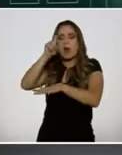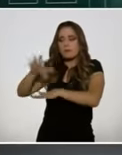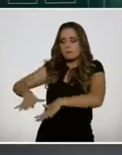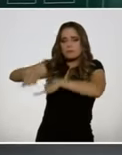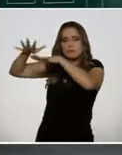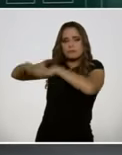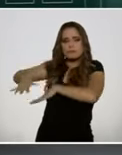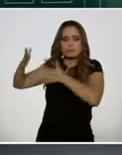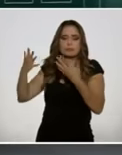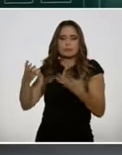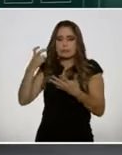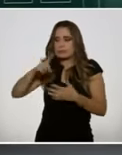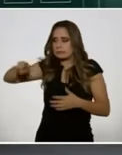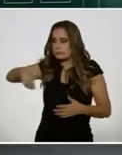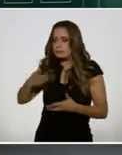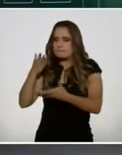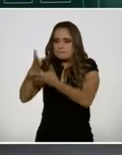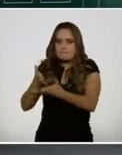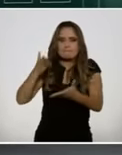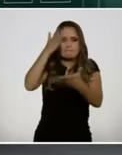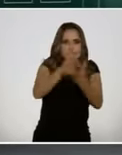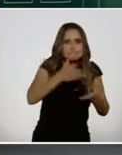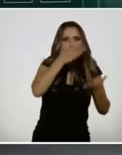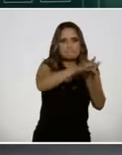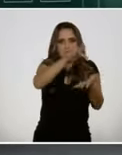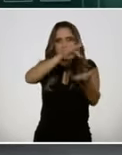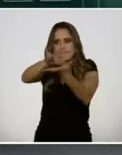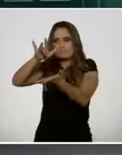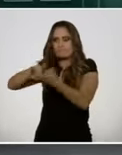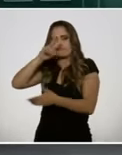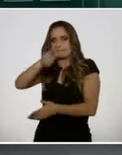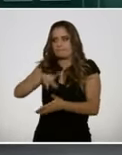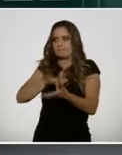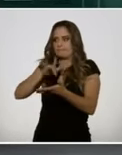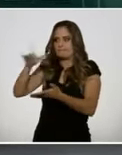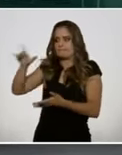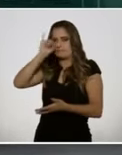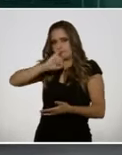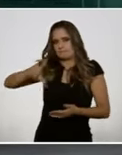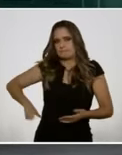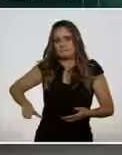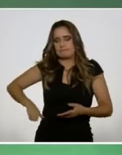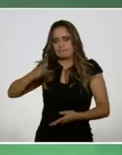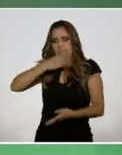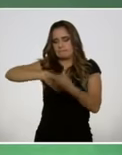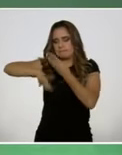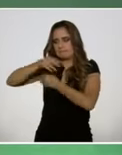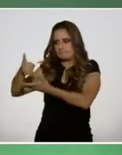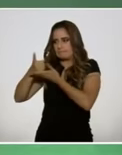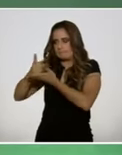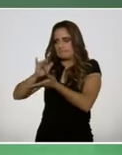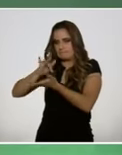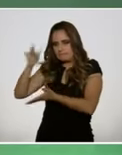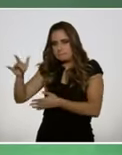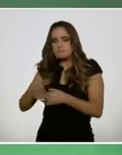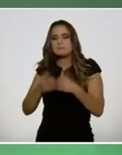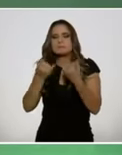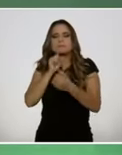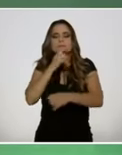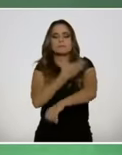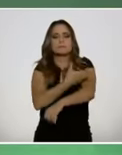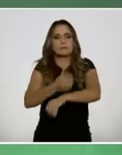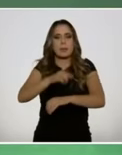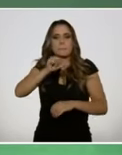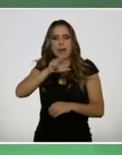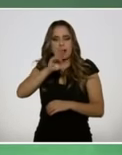de verdad yo agradezco mucho, doctora Claudia, esa atención y ese respaldo que nos has dado. Agradezco mucho a la compañera